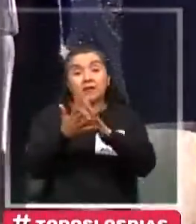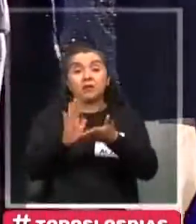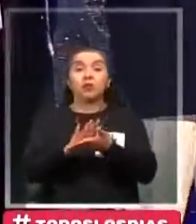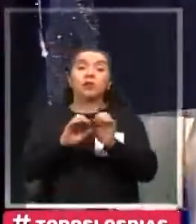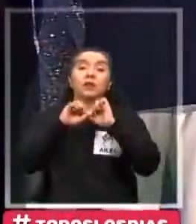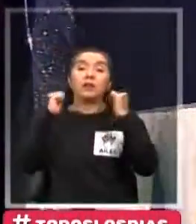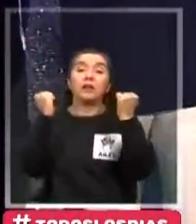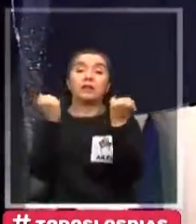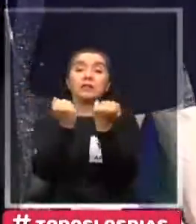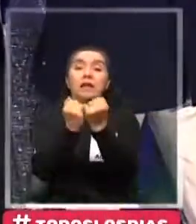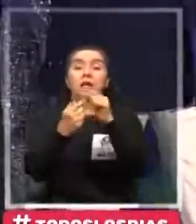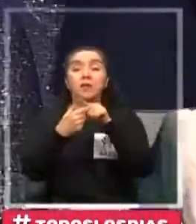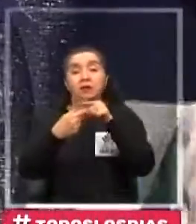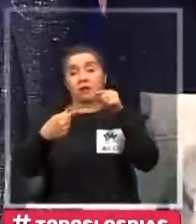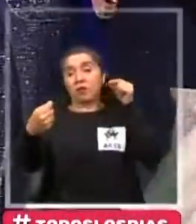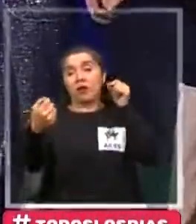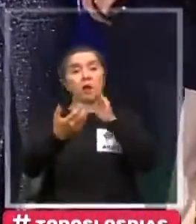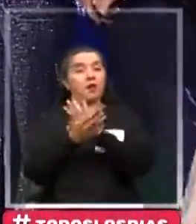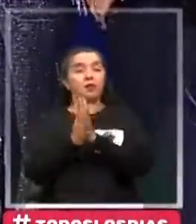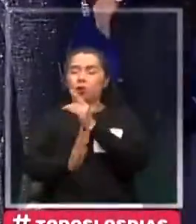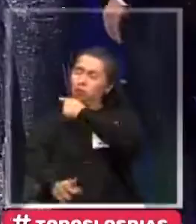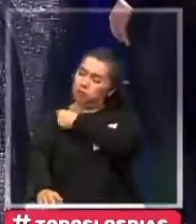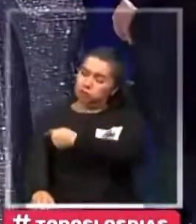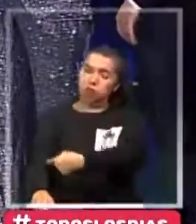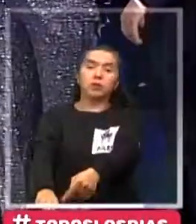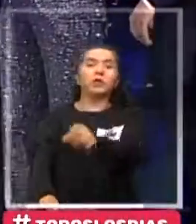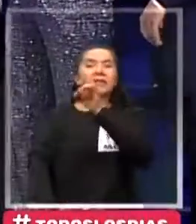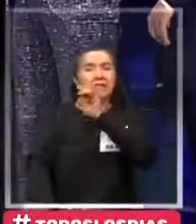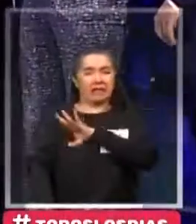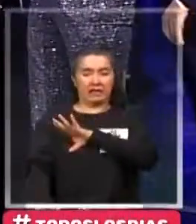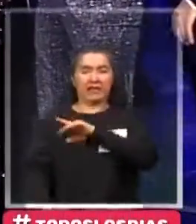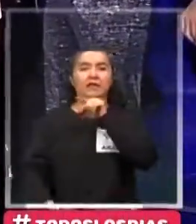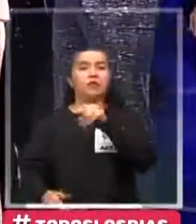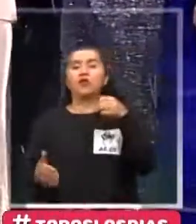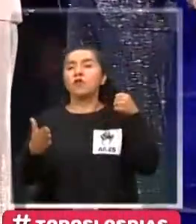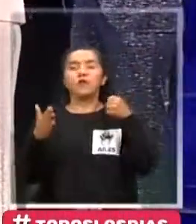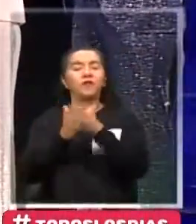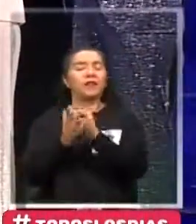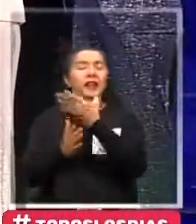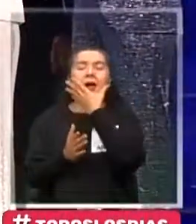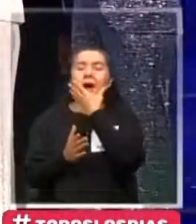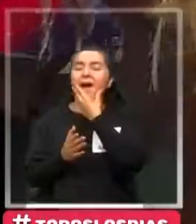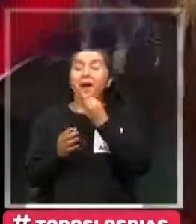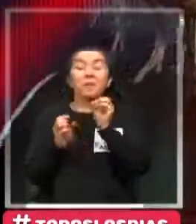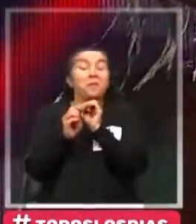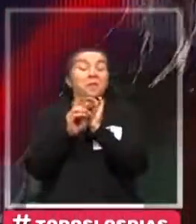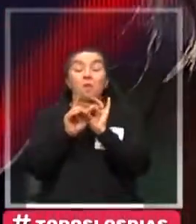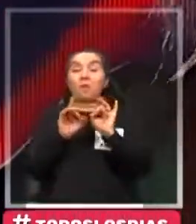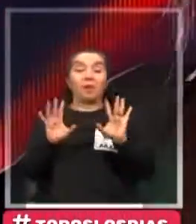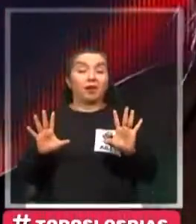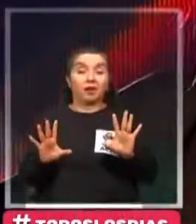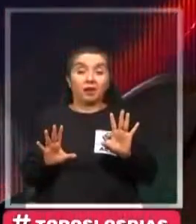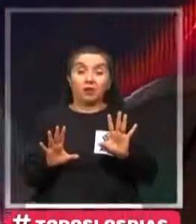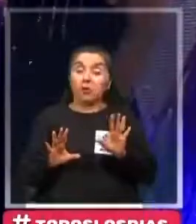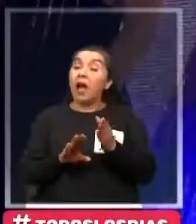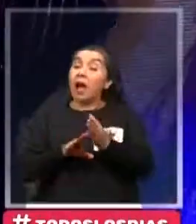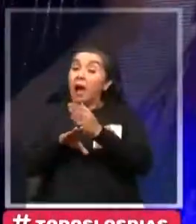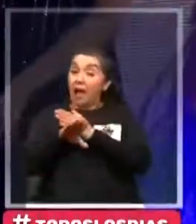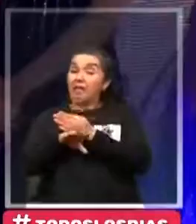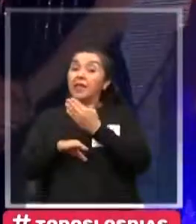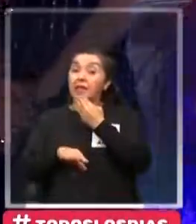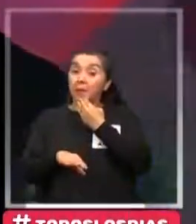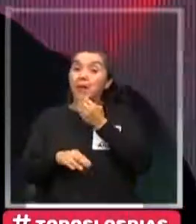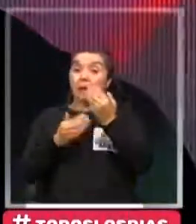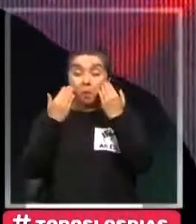darle las gracias también a todo Chile. Ha sido un final maravilloso y don Francisco, no sin antes también, porque creo que es justo